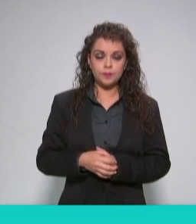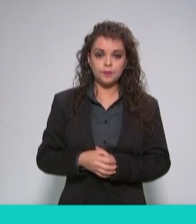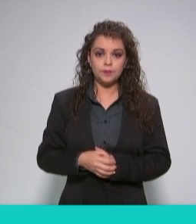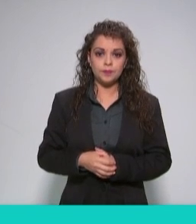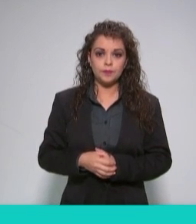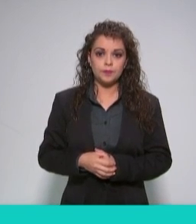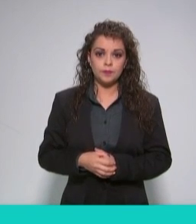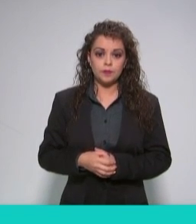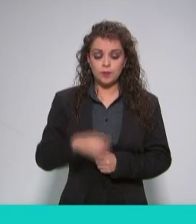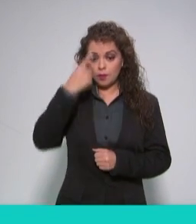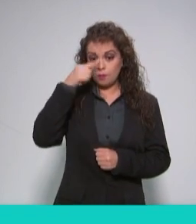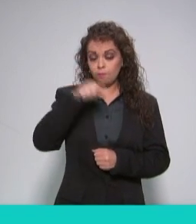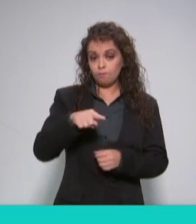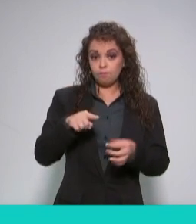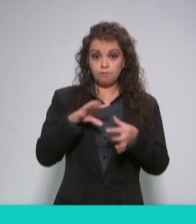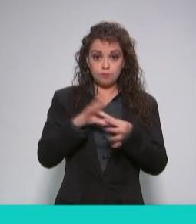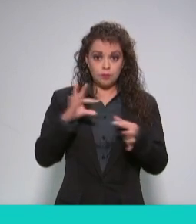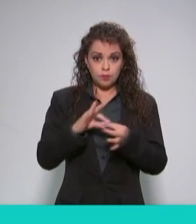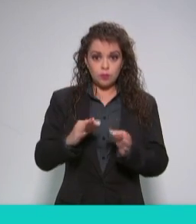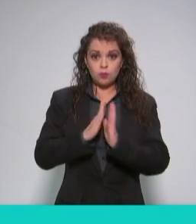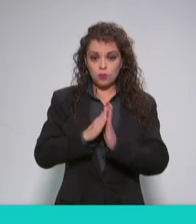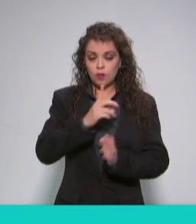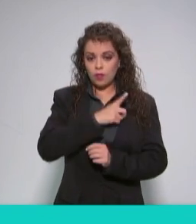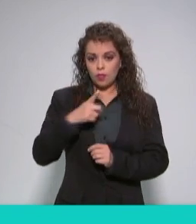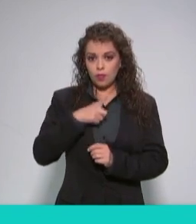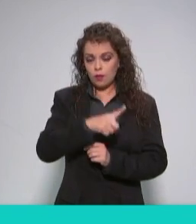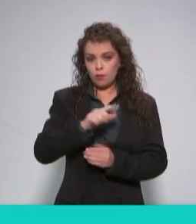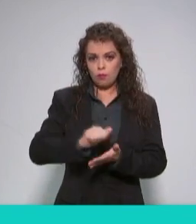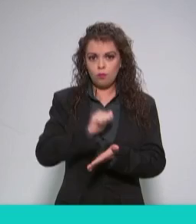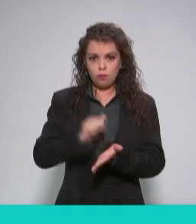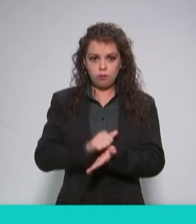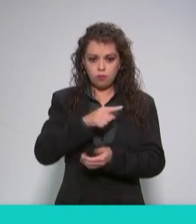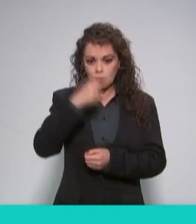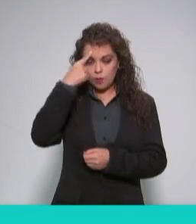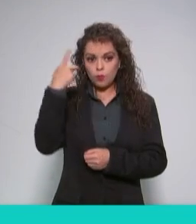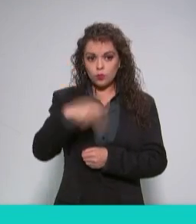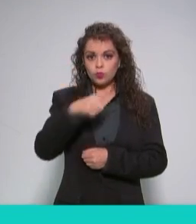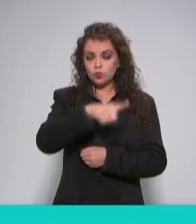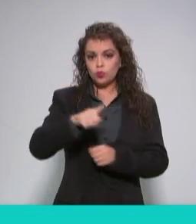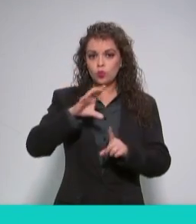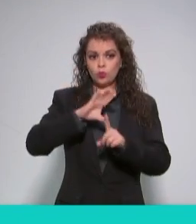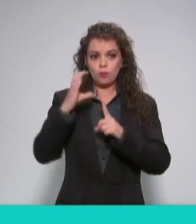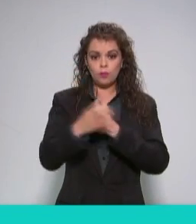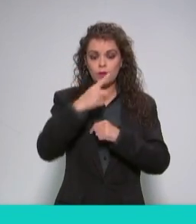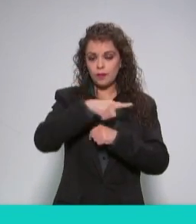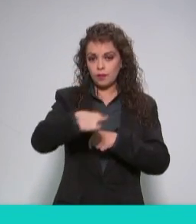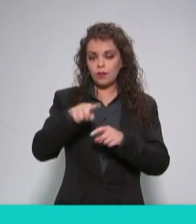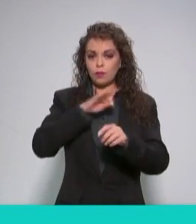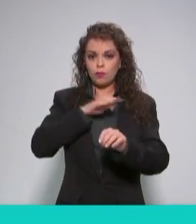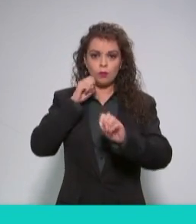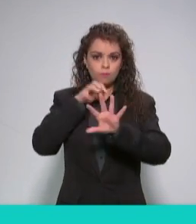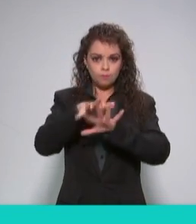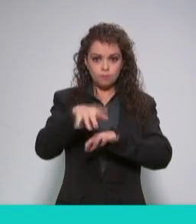Estado, e instruirle a efecto de que emita un acta debidamente formalizada por su Comité de Transparencia, mediante el cual confirme de